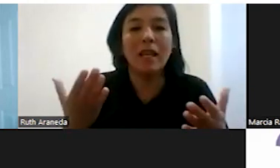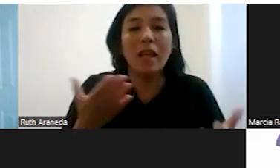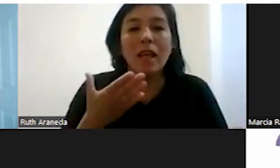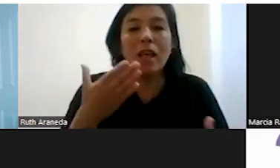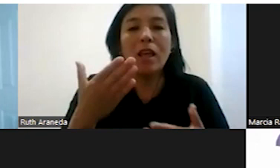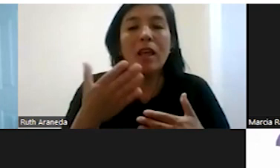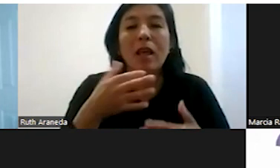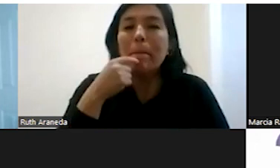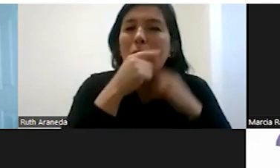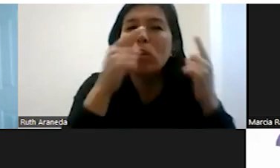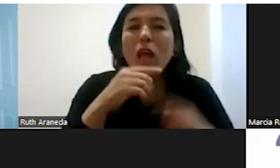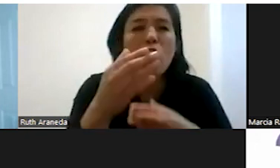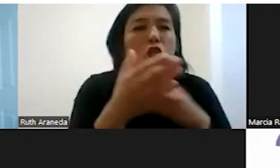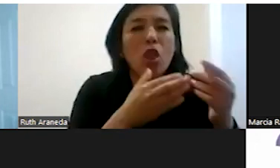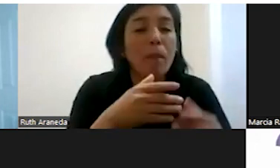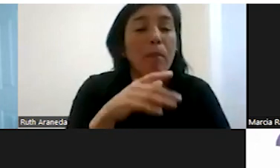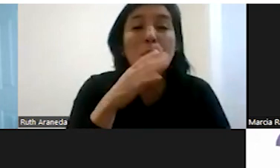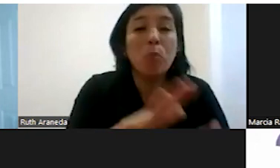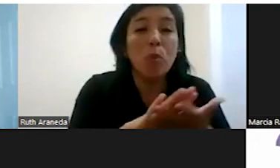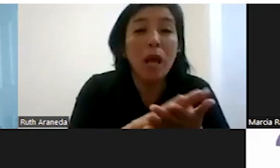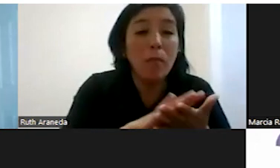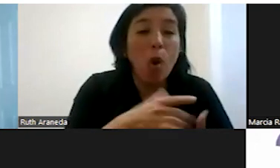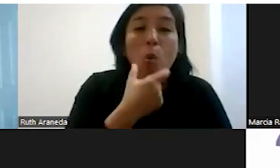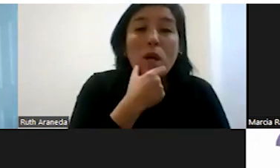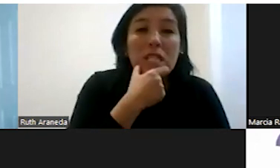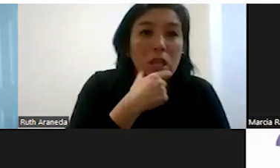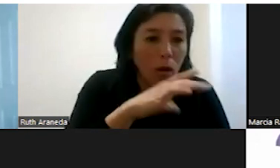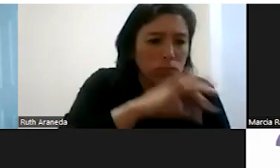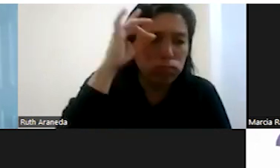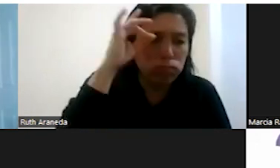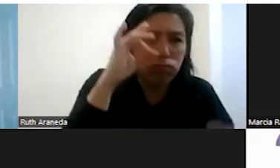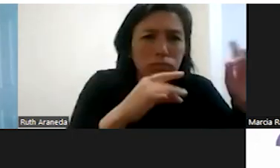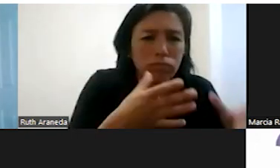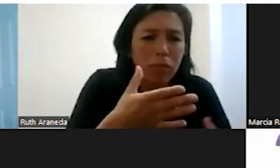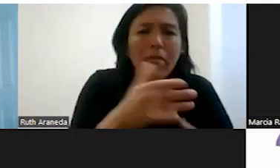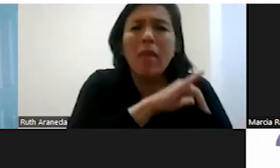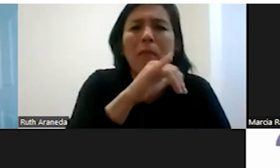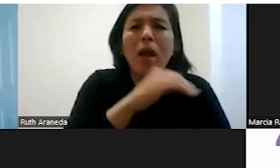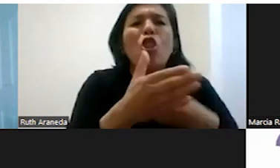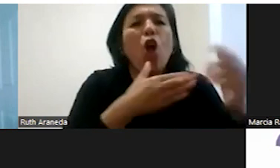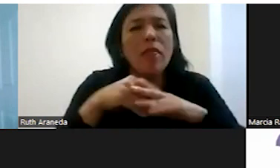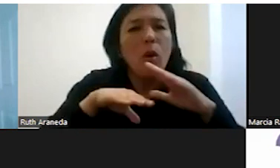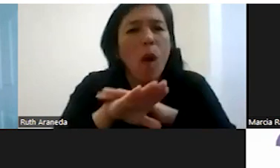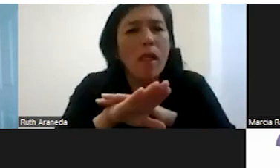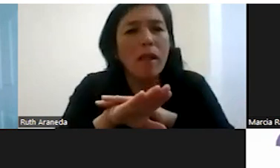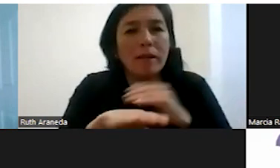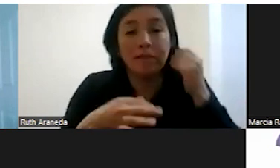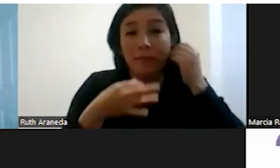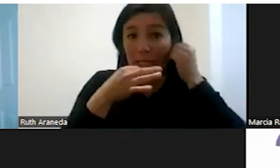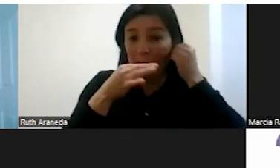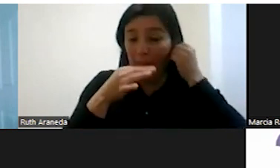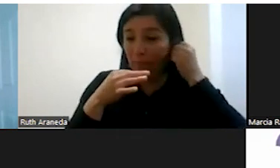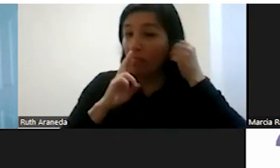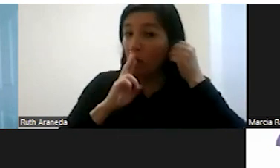parar los huesitos? Que como dice la gente, ha encontrado unos huesitos. ¿Dónde los van a ir restos a parar los humanos, los cuerpos de los y